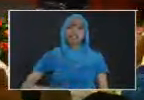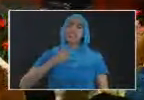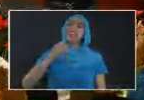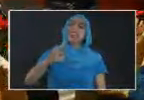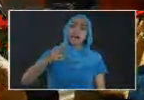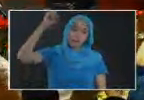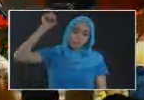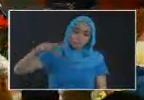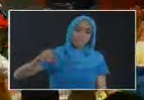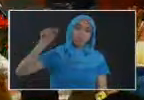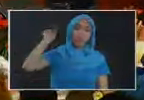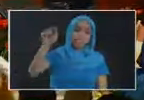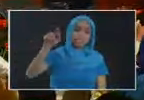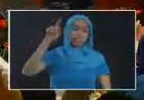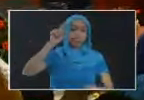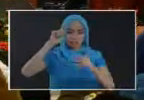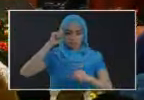Declaro bendito ese día.